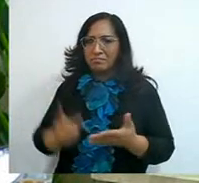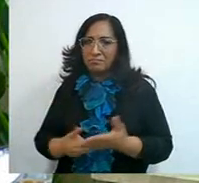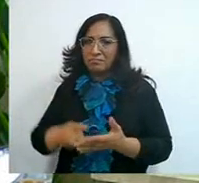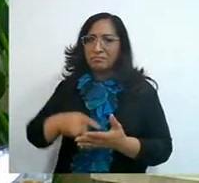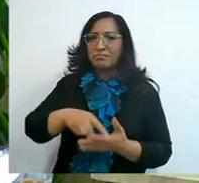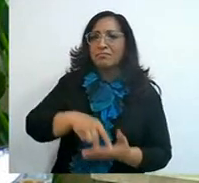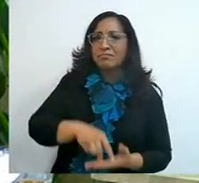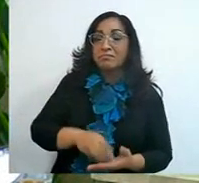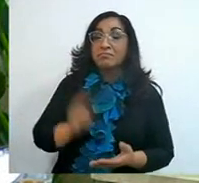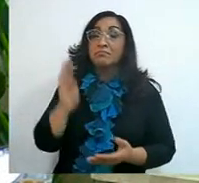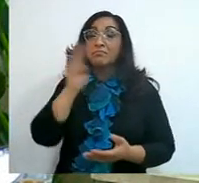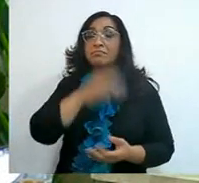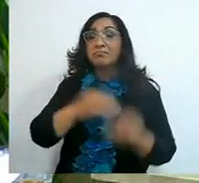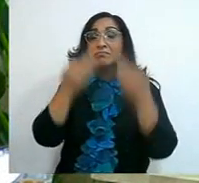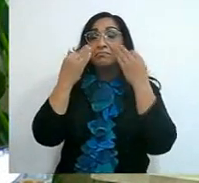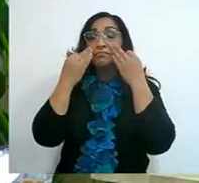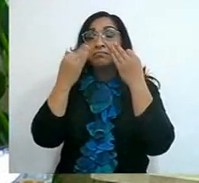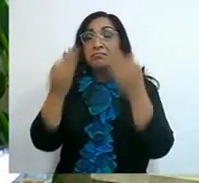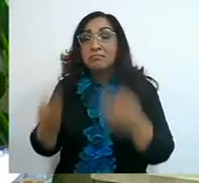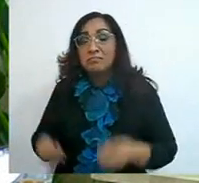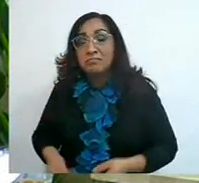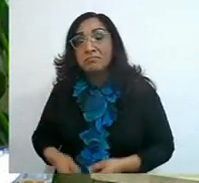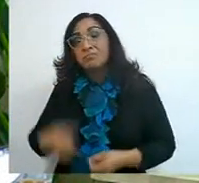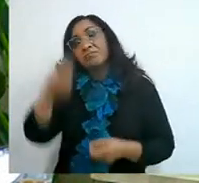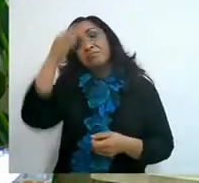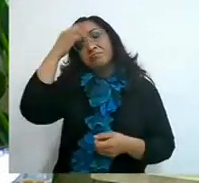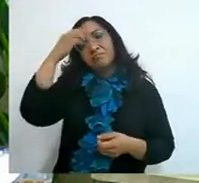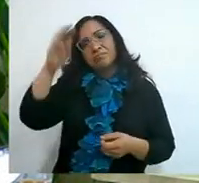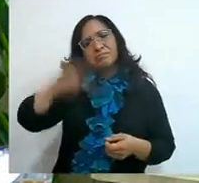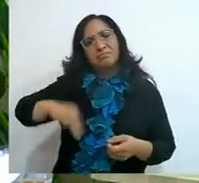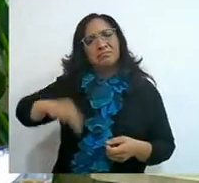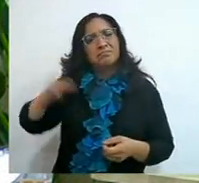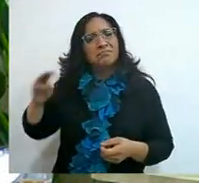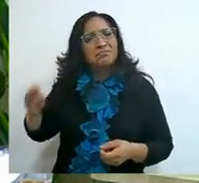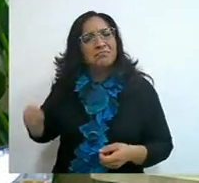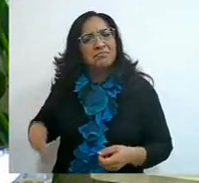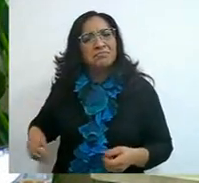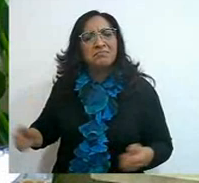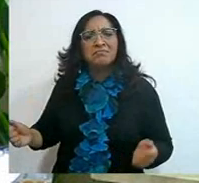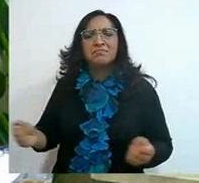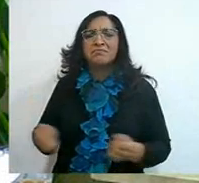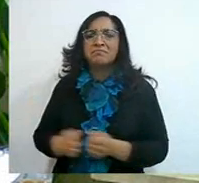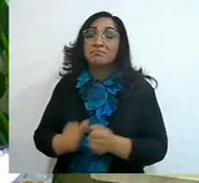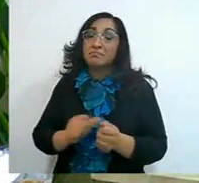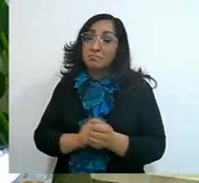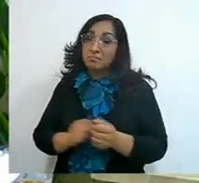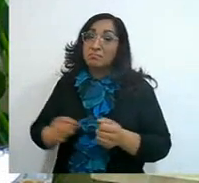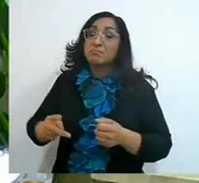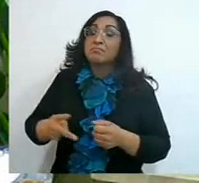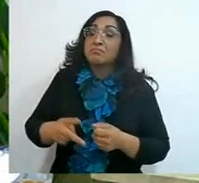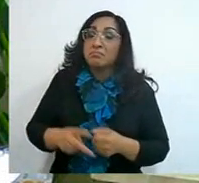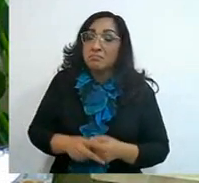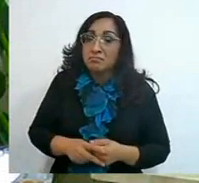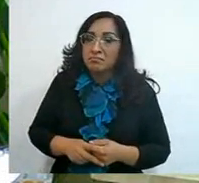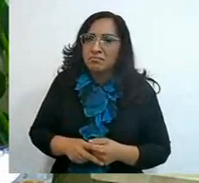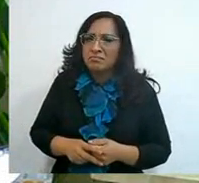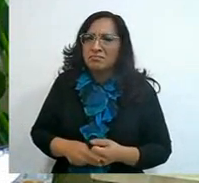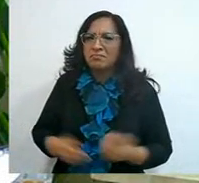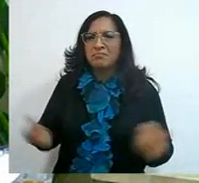testigos para acabar con alguien. Y estos soliviantaron los ánimos del